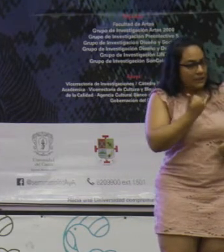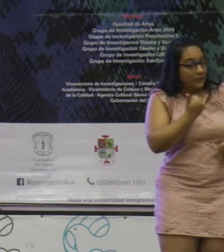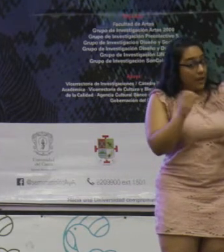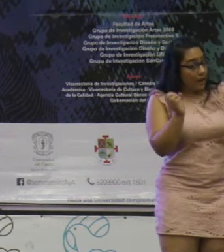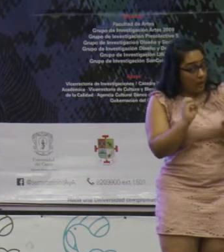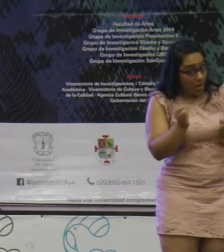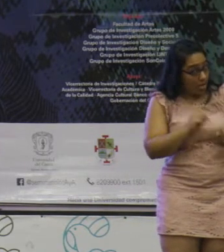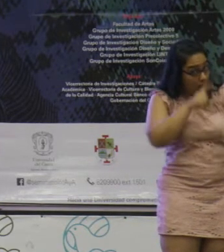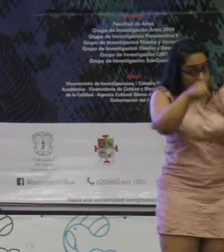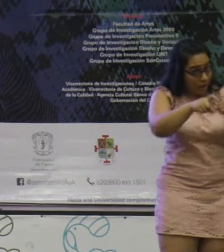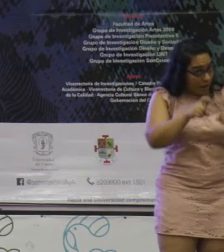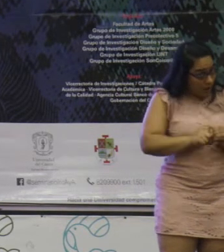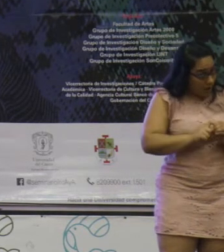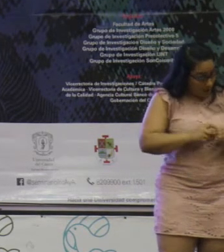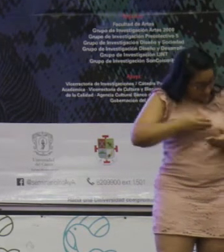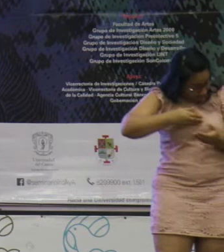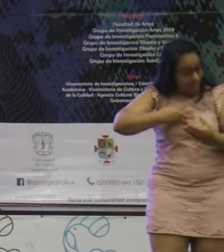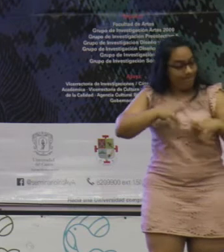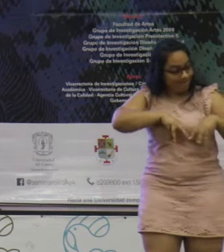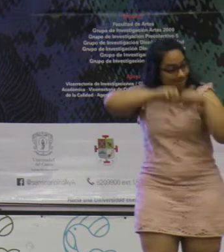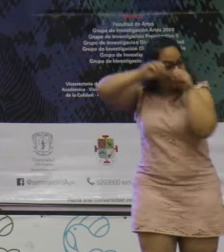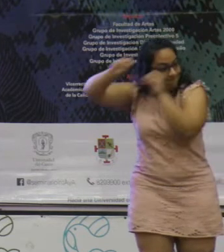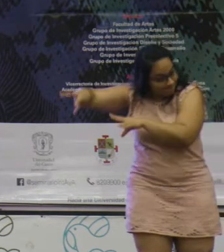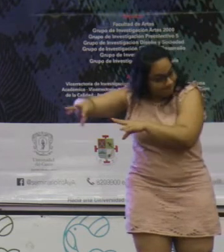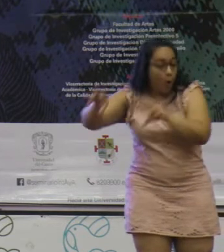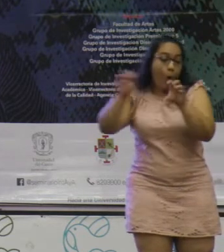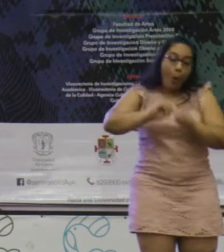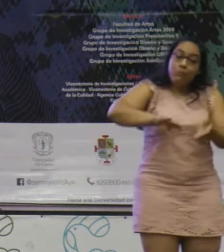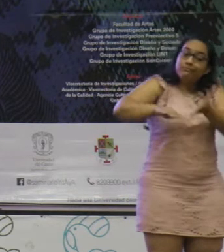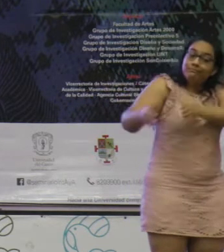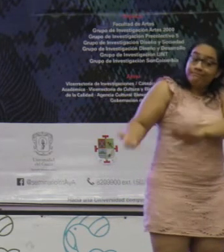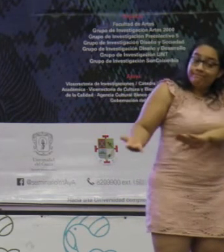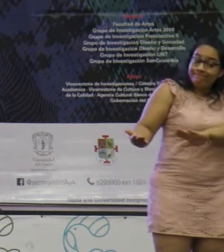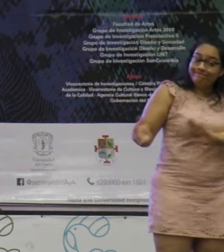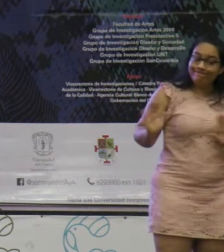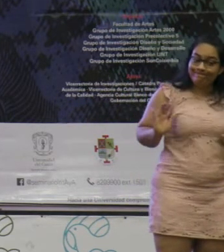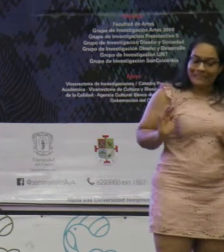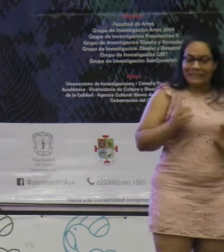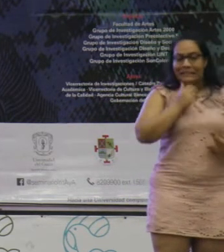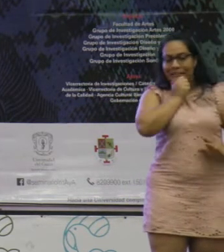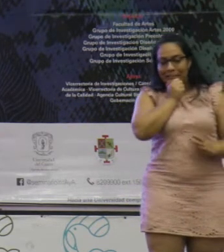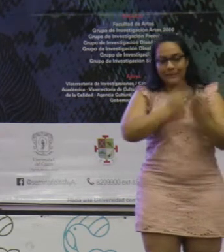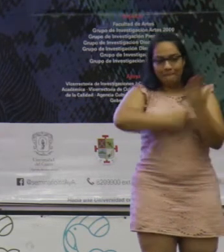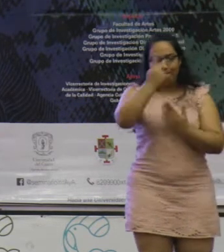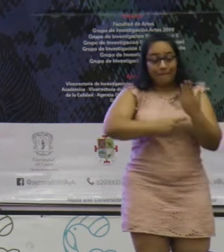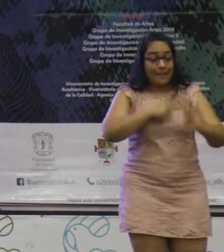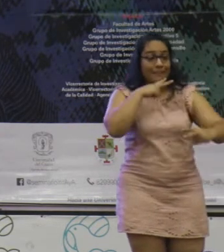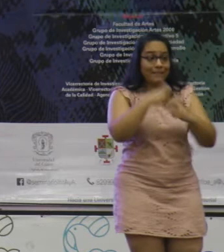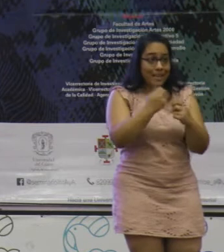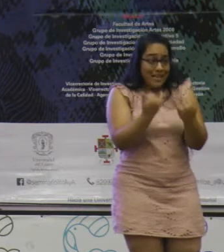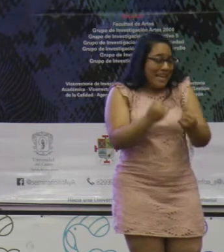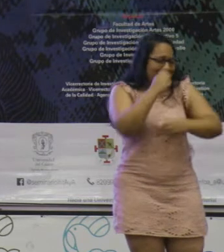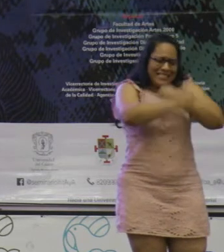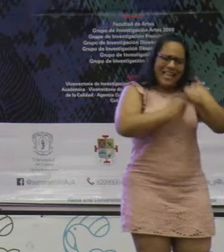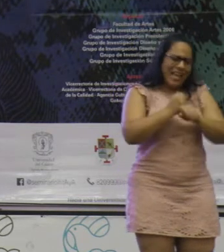o desapareces. Era imposible decirle no a ese proyecto. O sea, ¿cómo decir? Seríamos muy cabrones decir, no estamos de pacifistas este